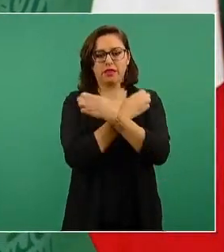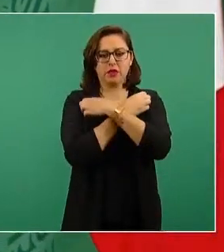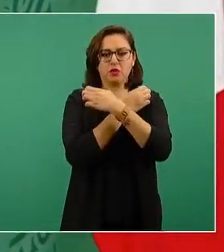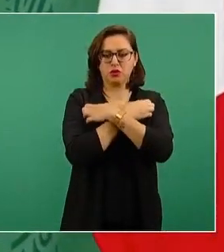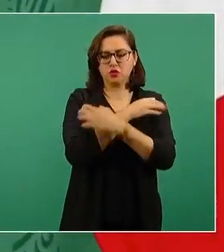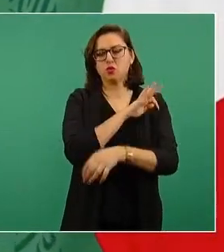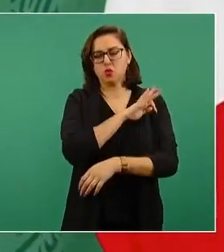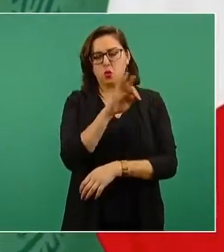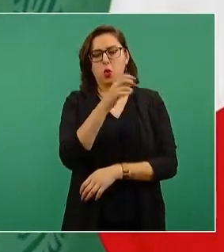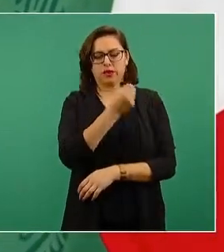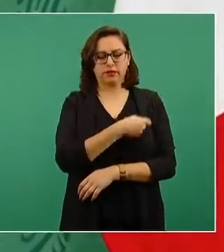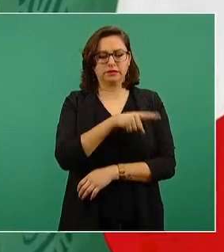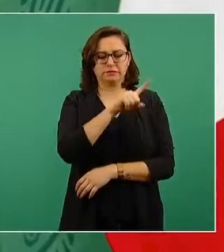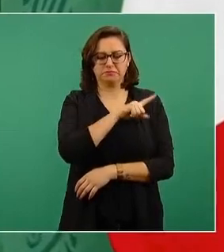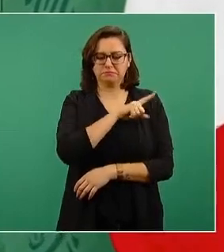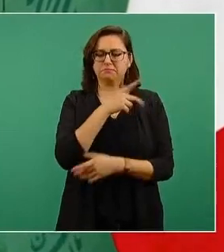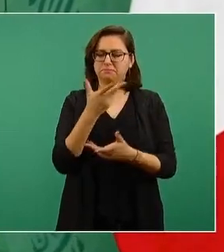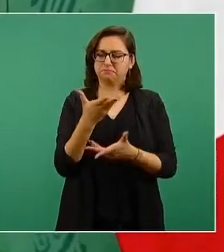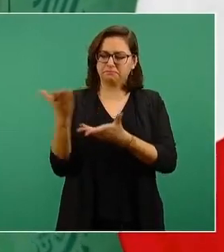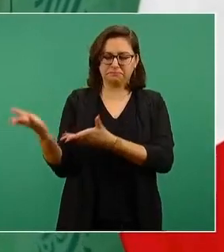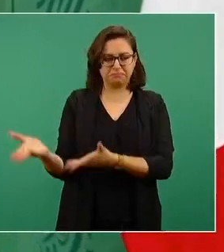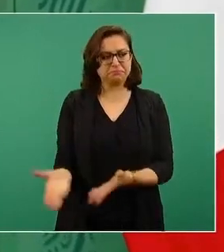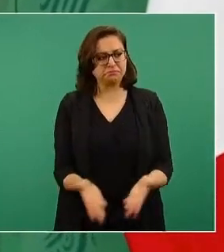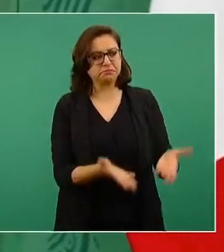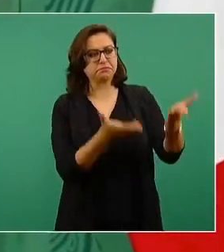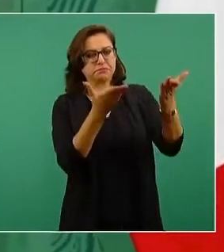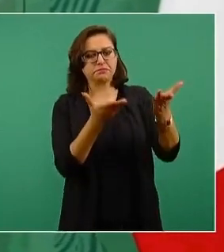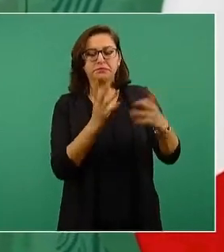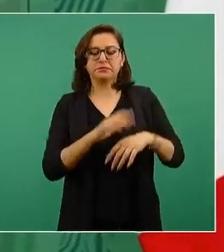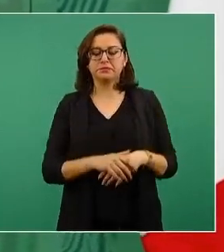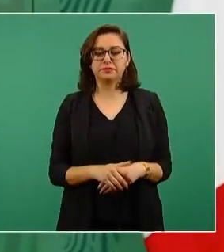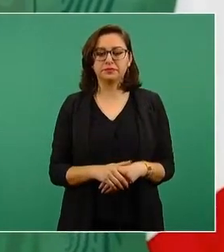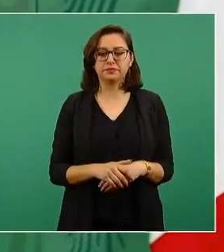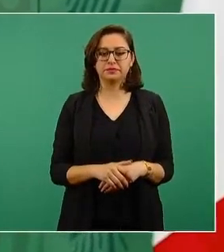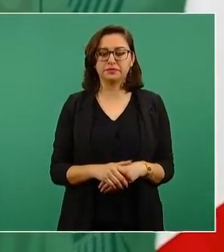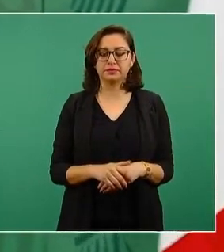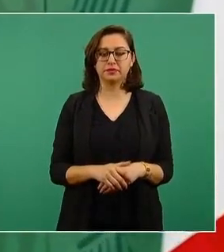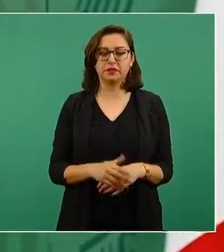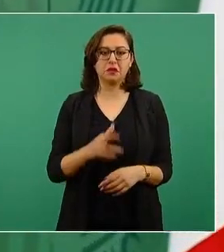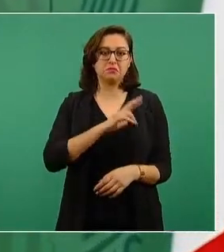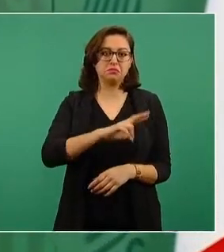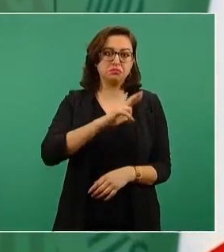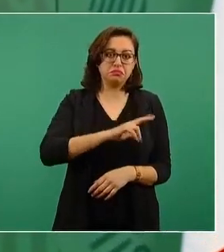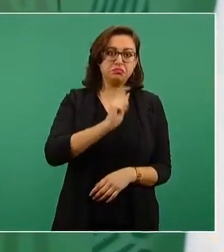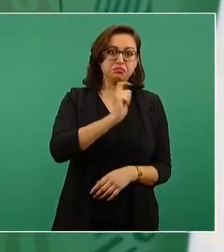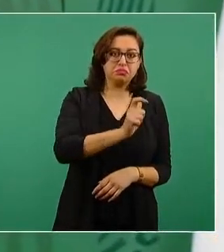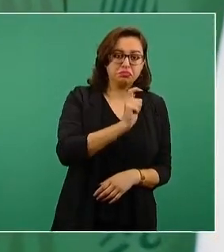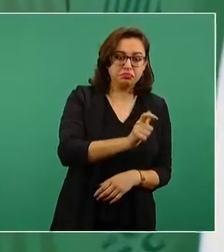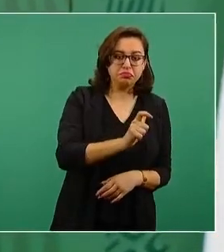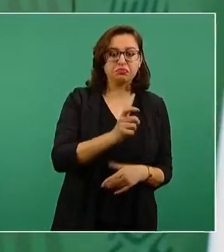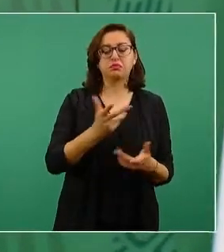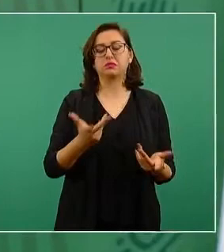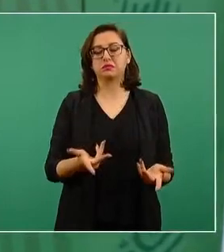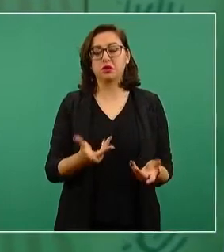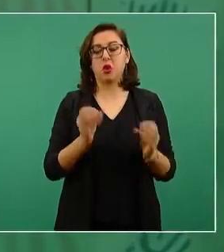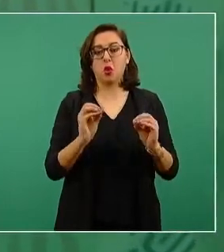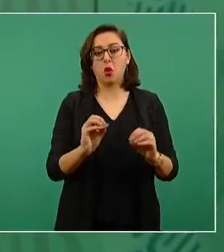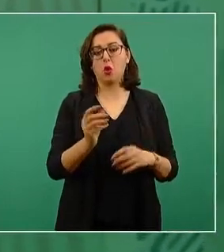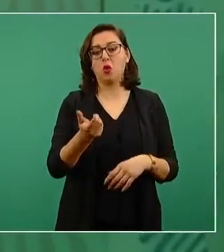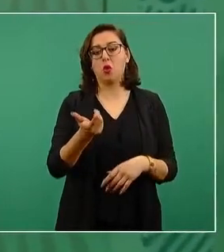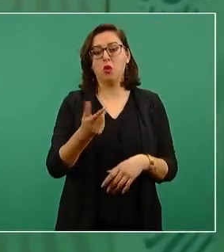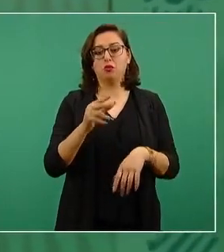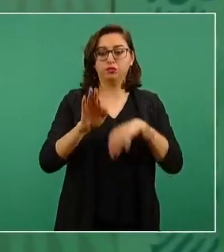pagar atención médica, medicamentos o para pagar colegiaturas en escuelas